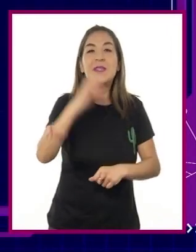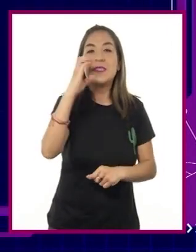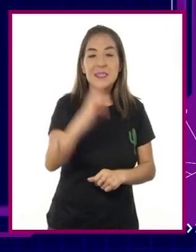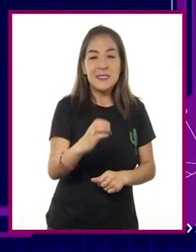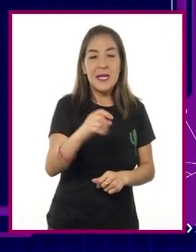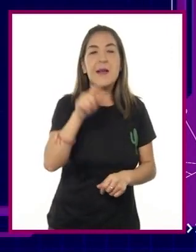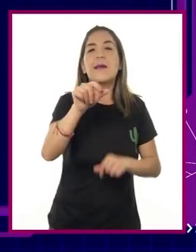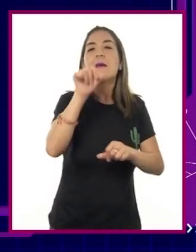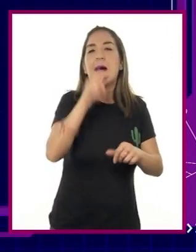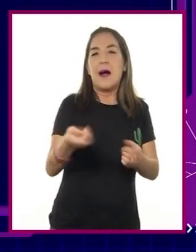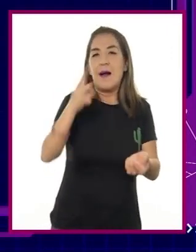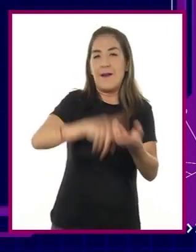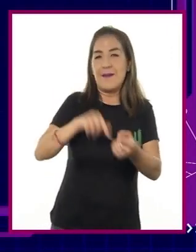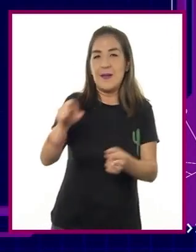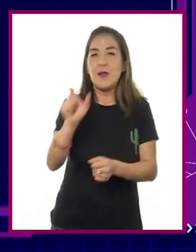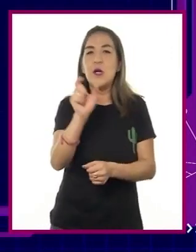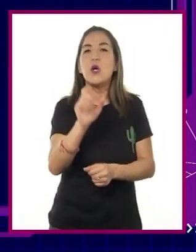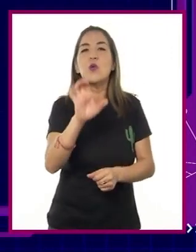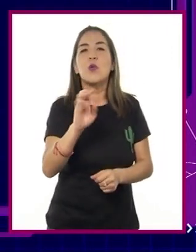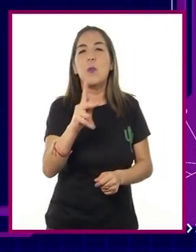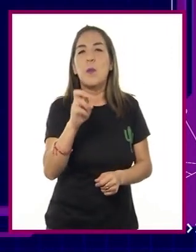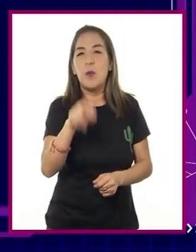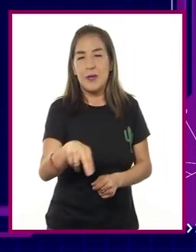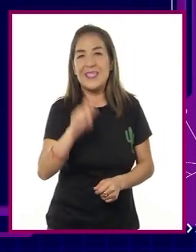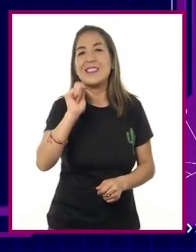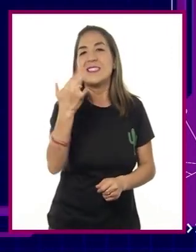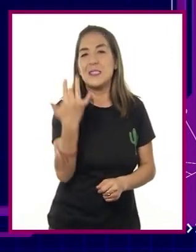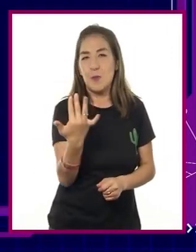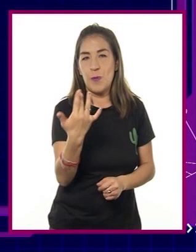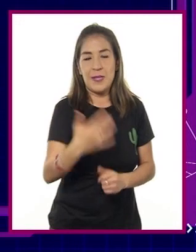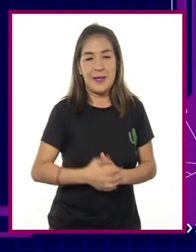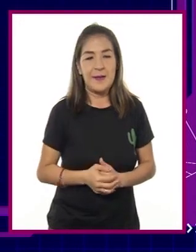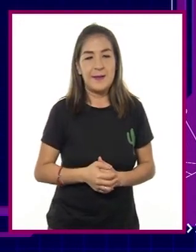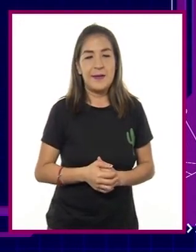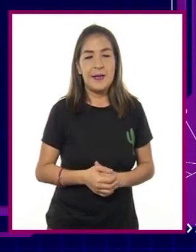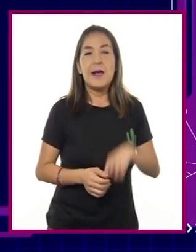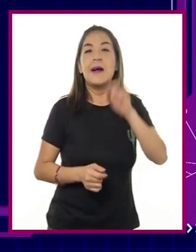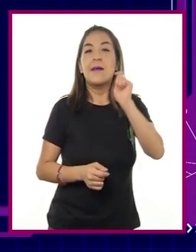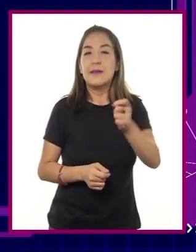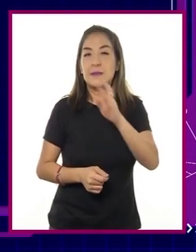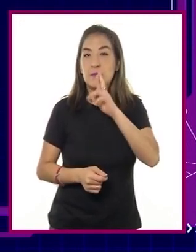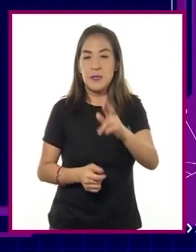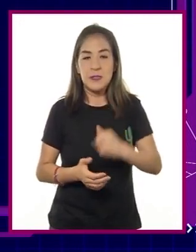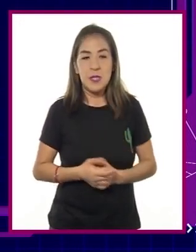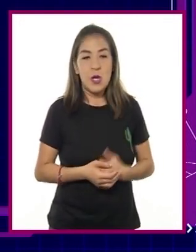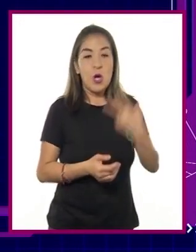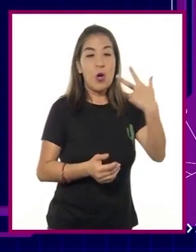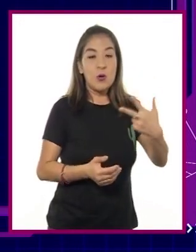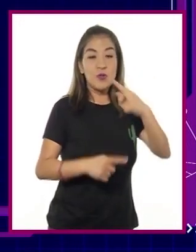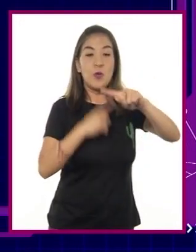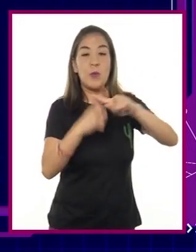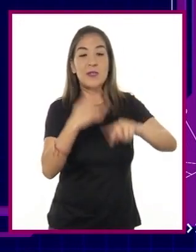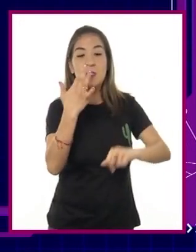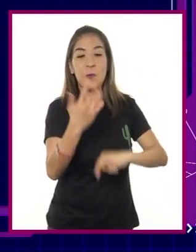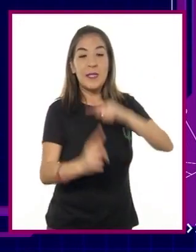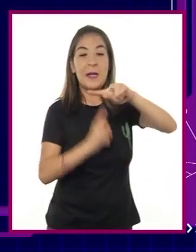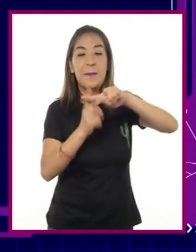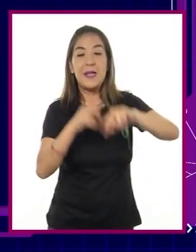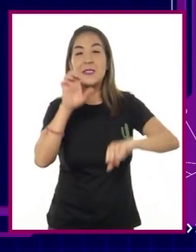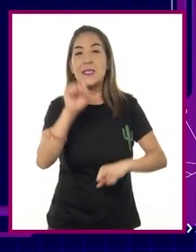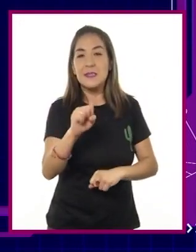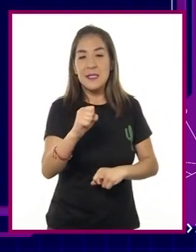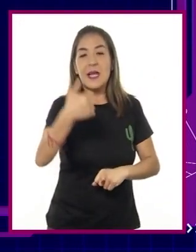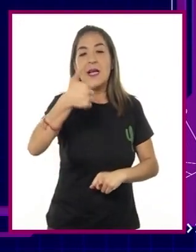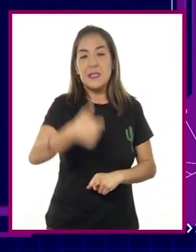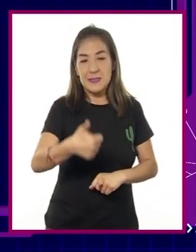valor que adquirimos del cupón, es decir, 50, por lo que nos quedaría 8 por 50 más 60